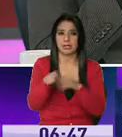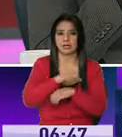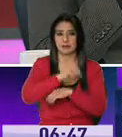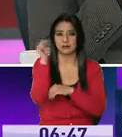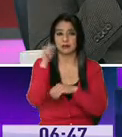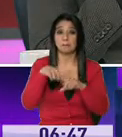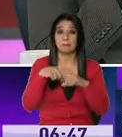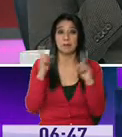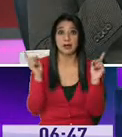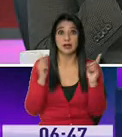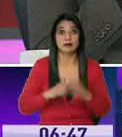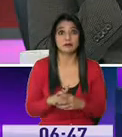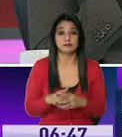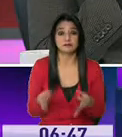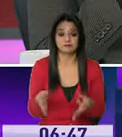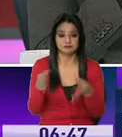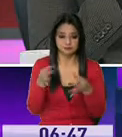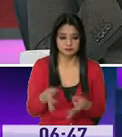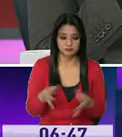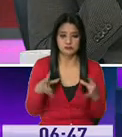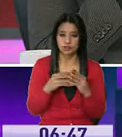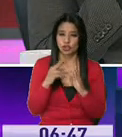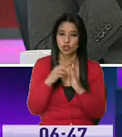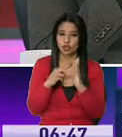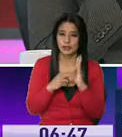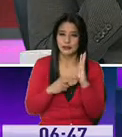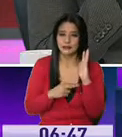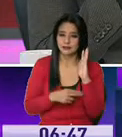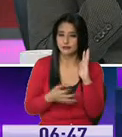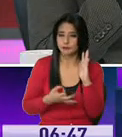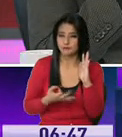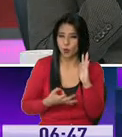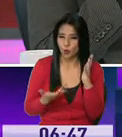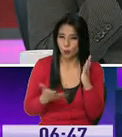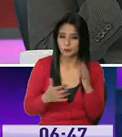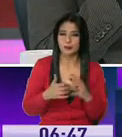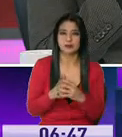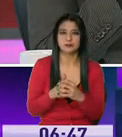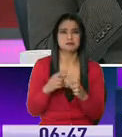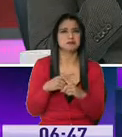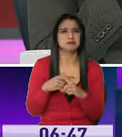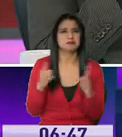solicitada. Eso, por decirle algo ya que llama poderosamente la atención. Claro. Luego,